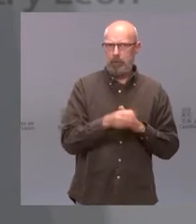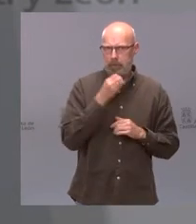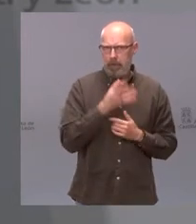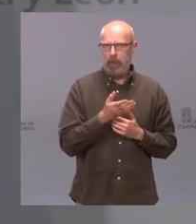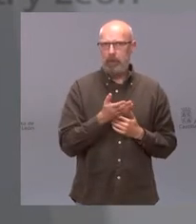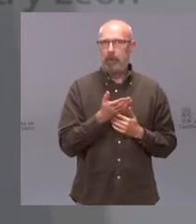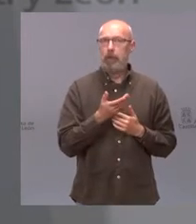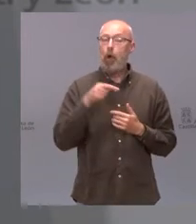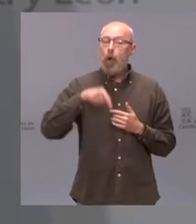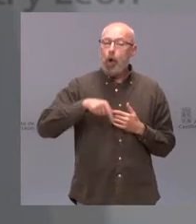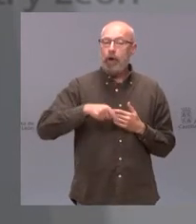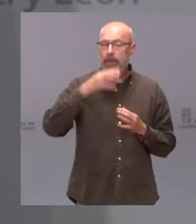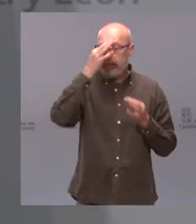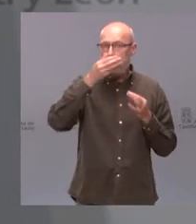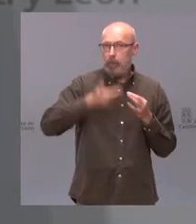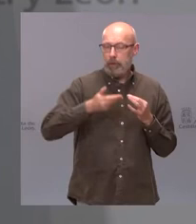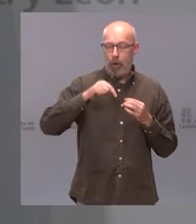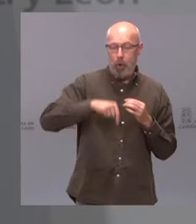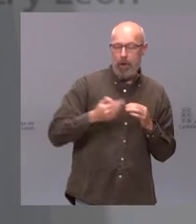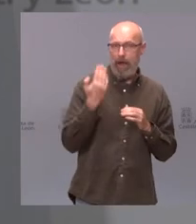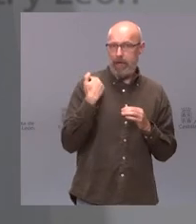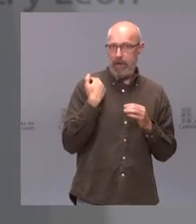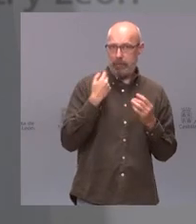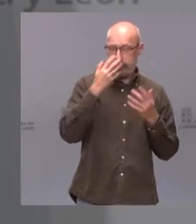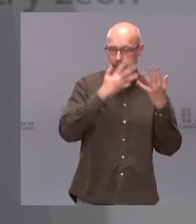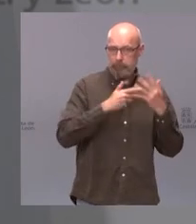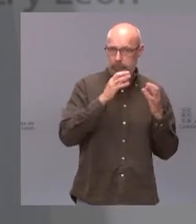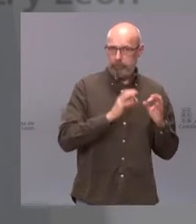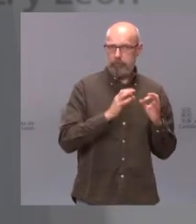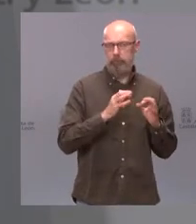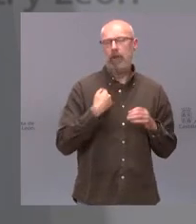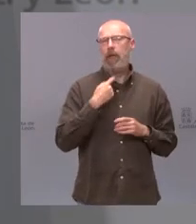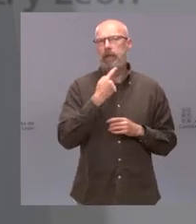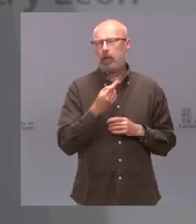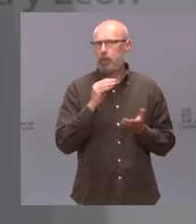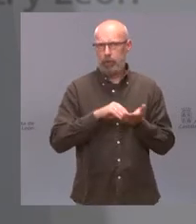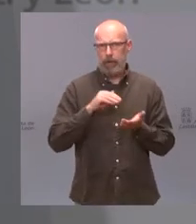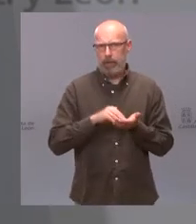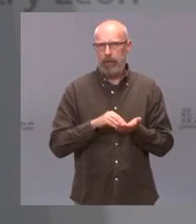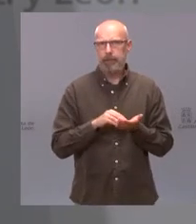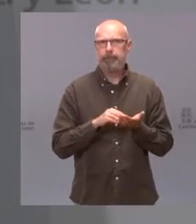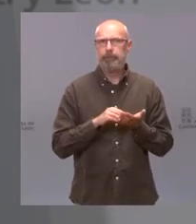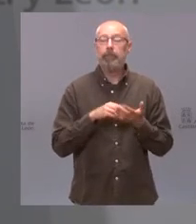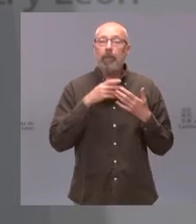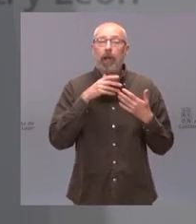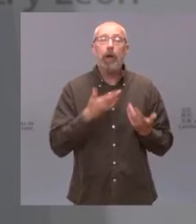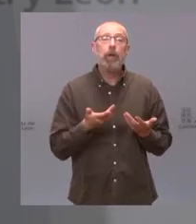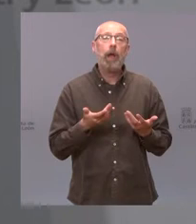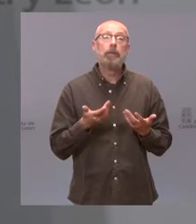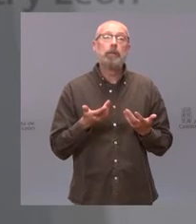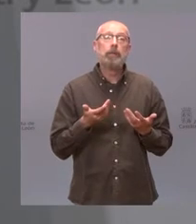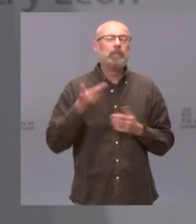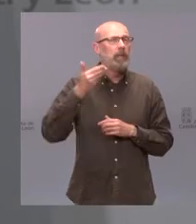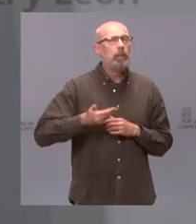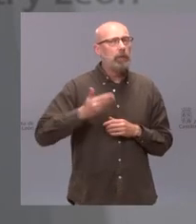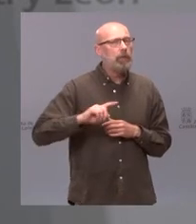de los datos de hoy y de ayer? Se lo hemos dicho ya muchas veces. En este momento lo